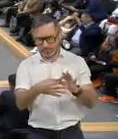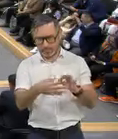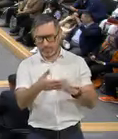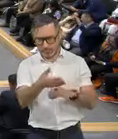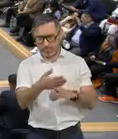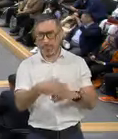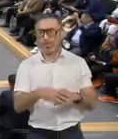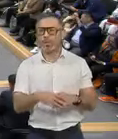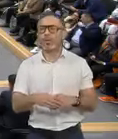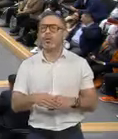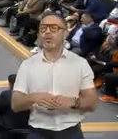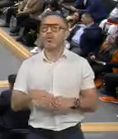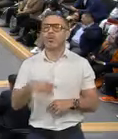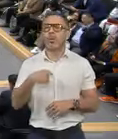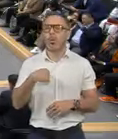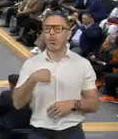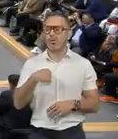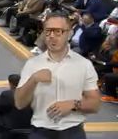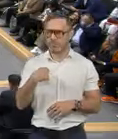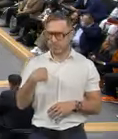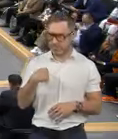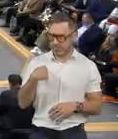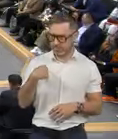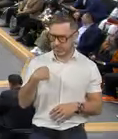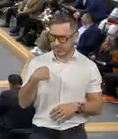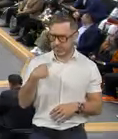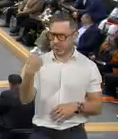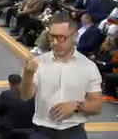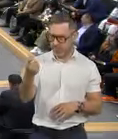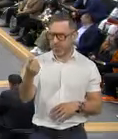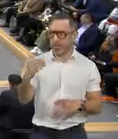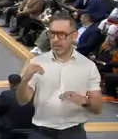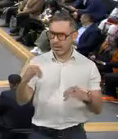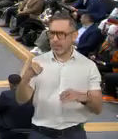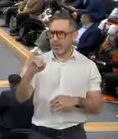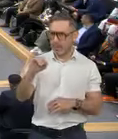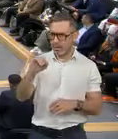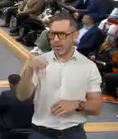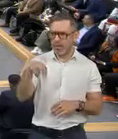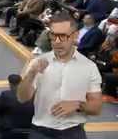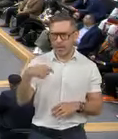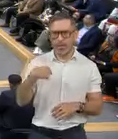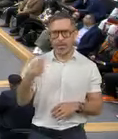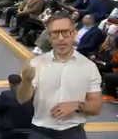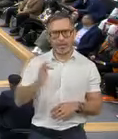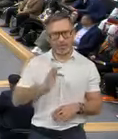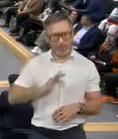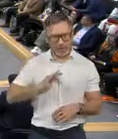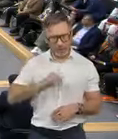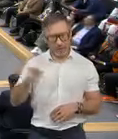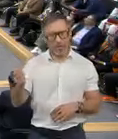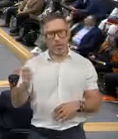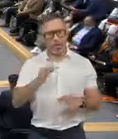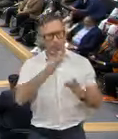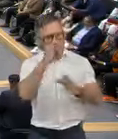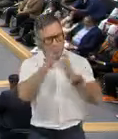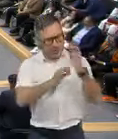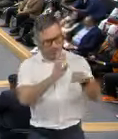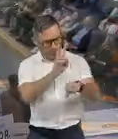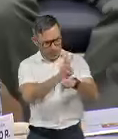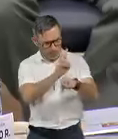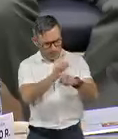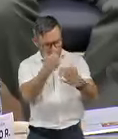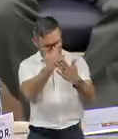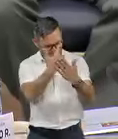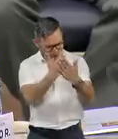Legislativo. Felicitar al Instituto Nacional Electoral por este monitoreo, por este resultado. La